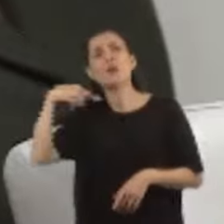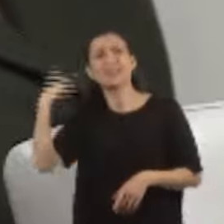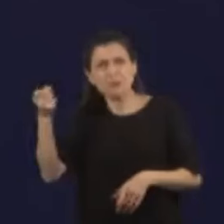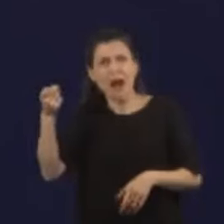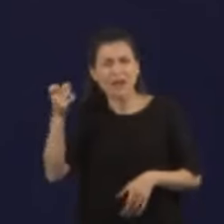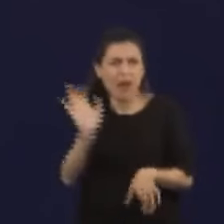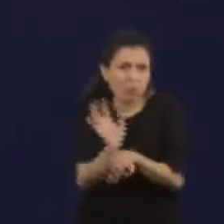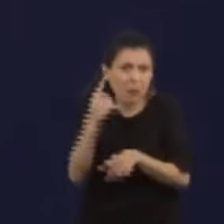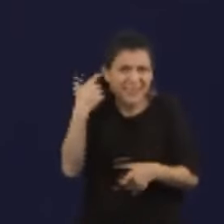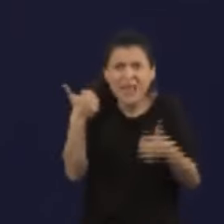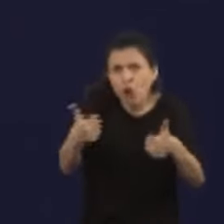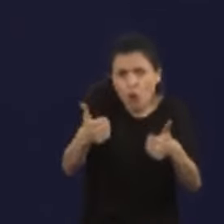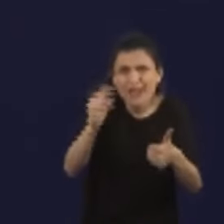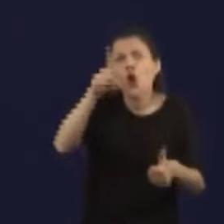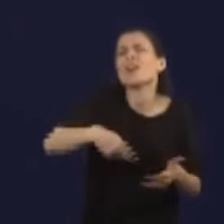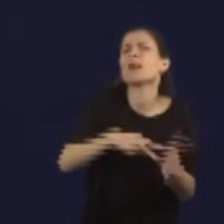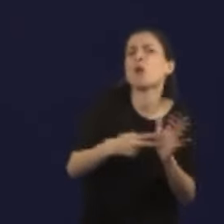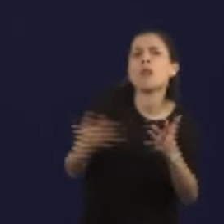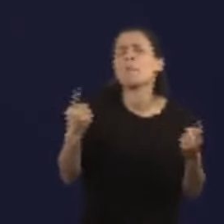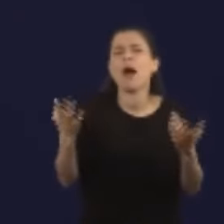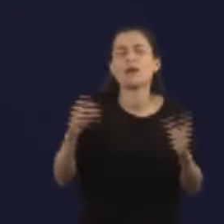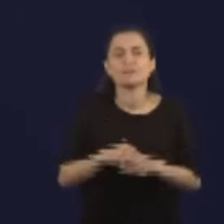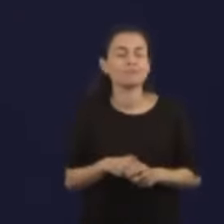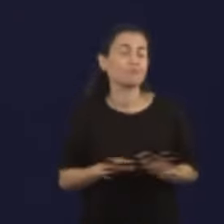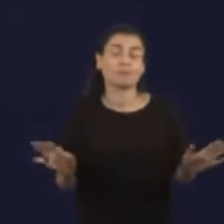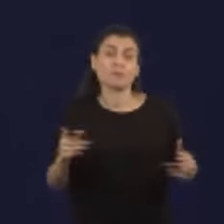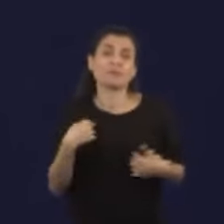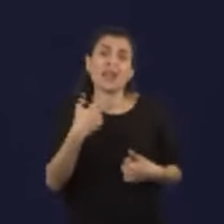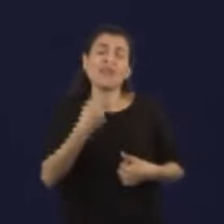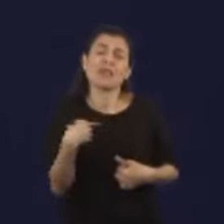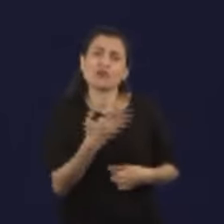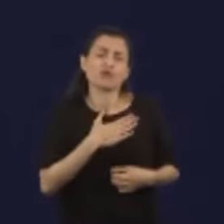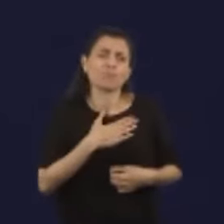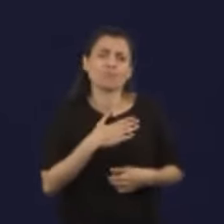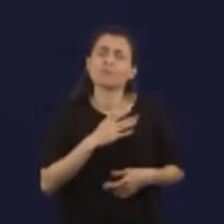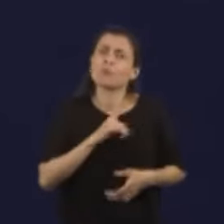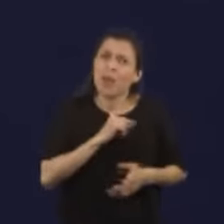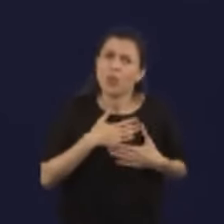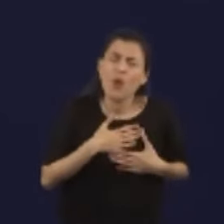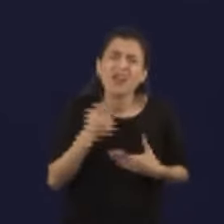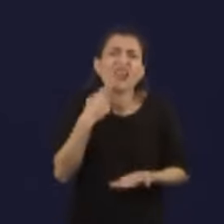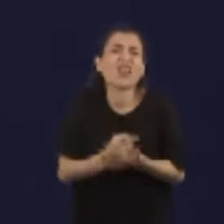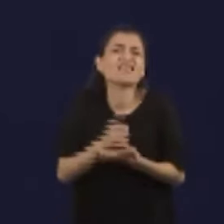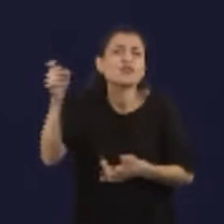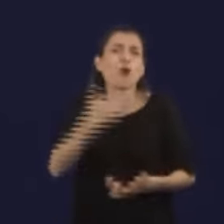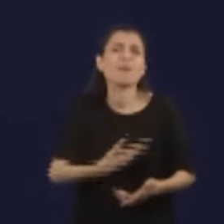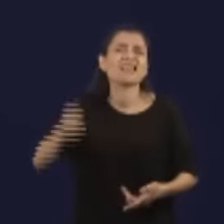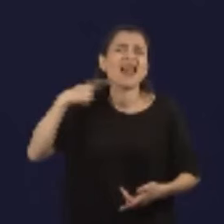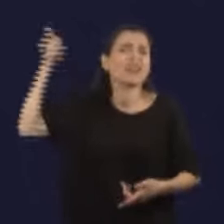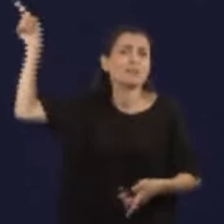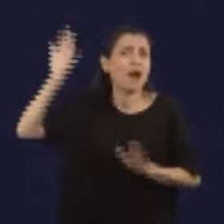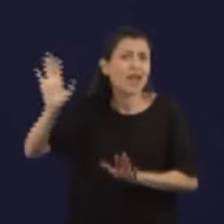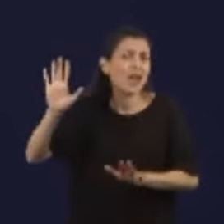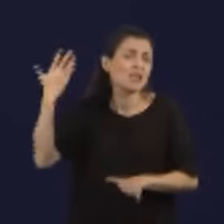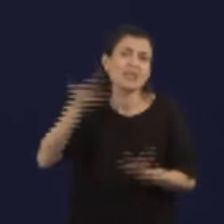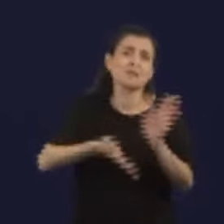más no la verdad es que lamentamos que haya decidido el el presidente Sánchez dejar sin embajador a